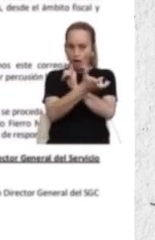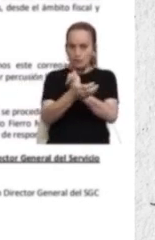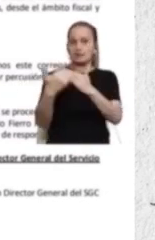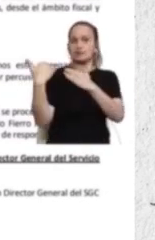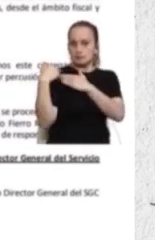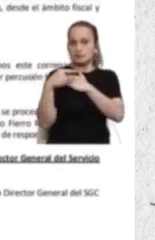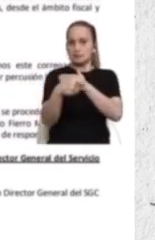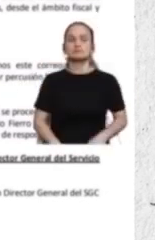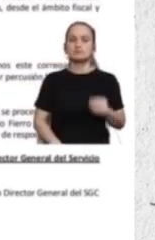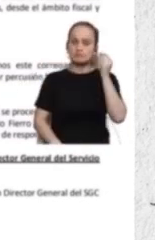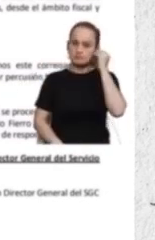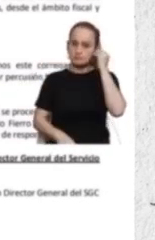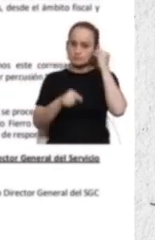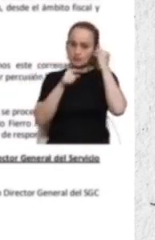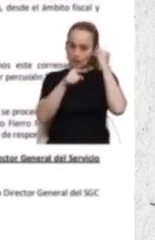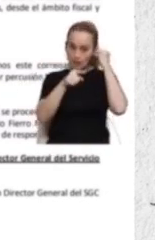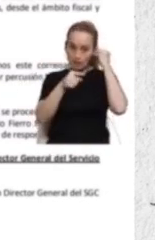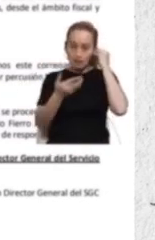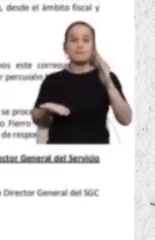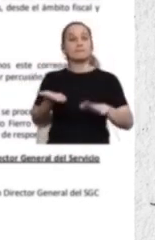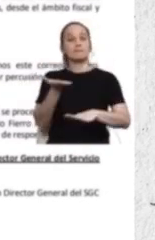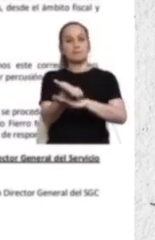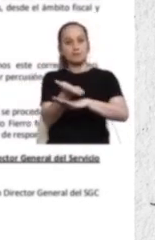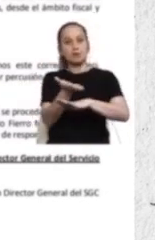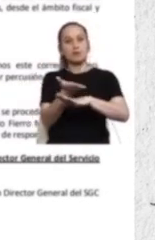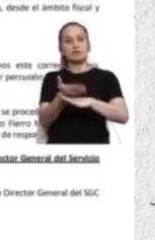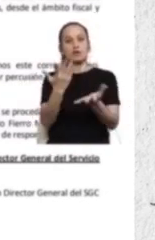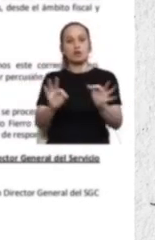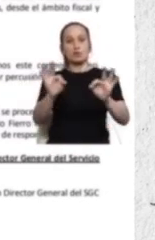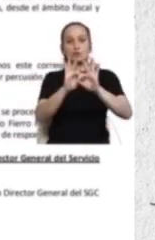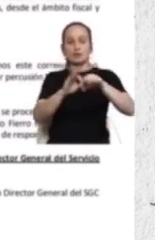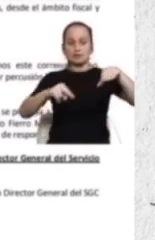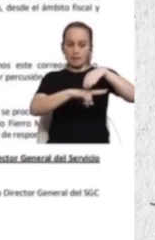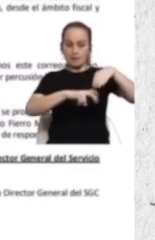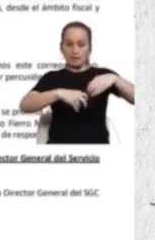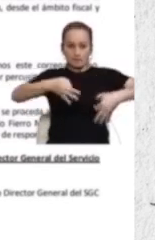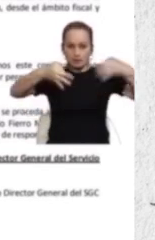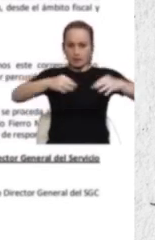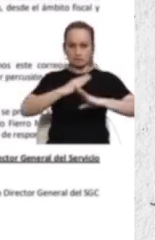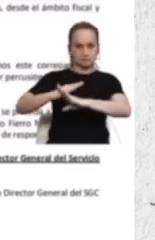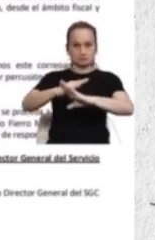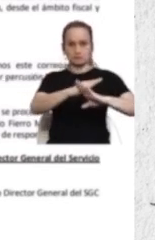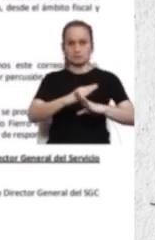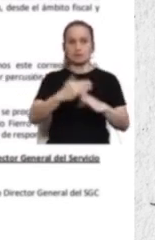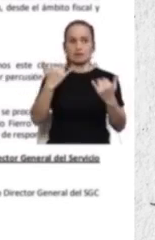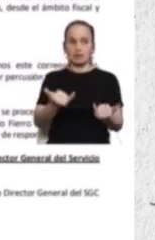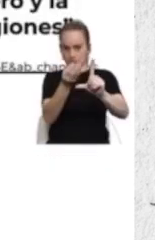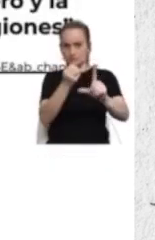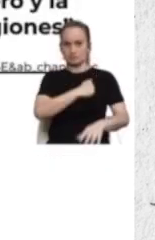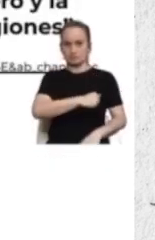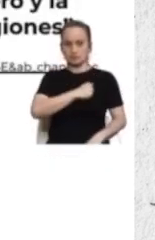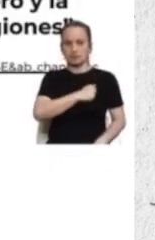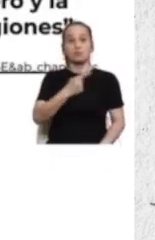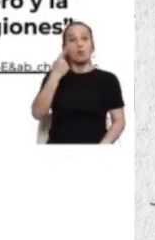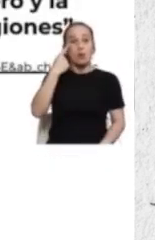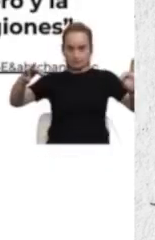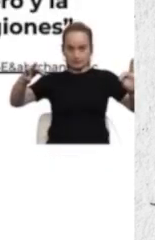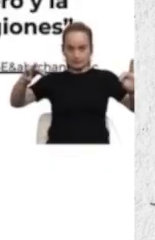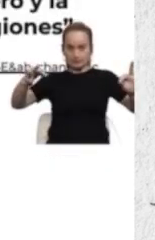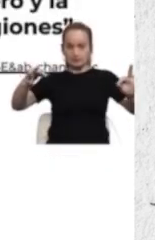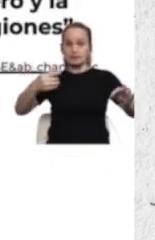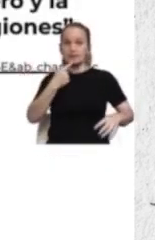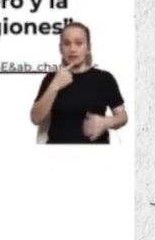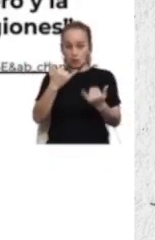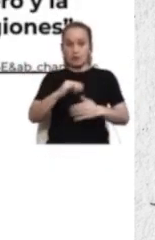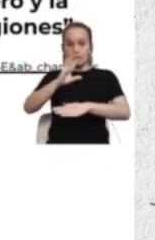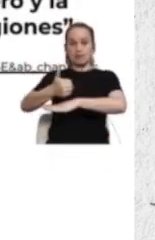que básicamente lo que ha planteado también es evitar que se haga minería formal. Es más, miren esta cita. Ojo a lo que dice el